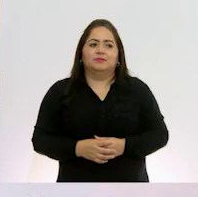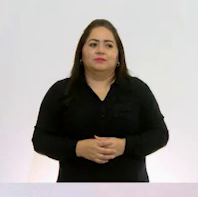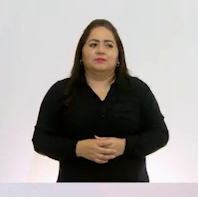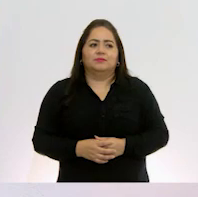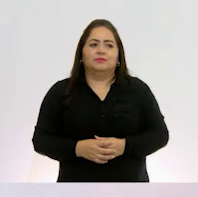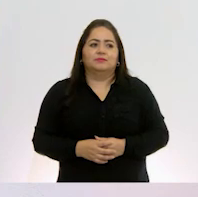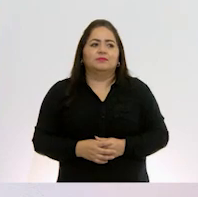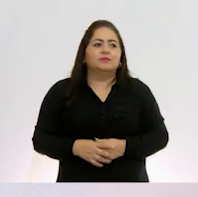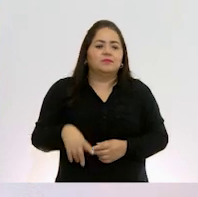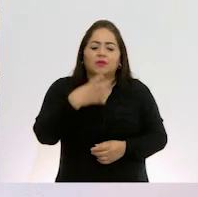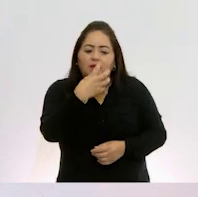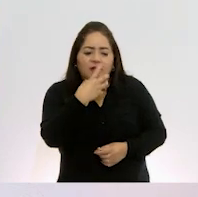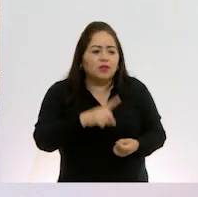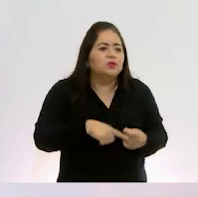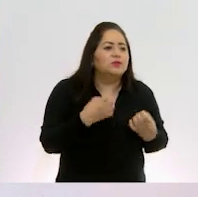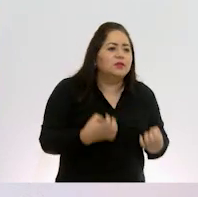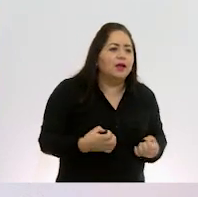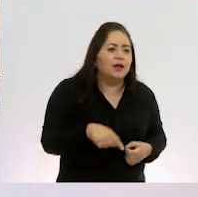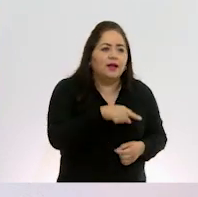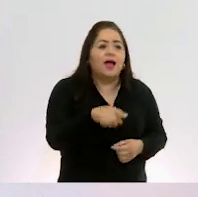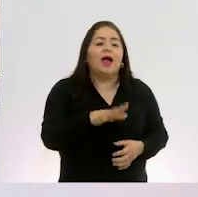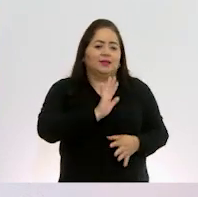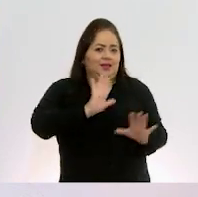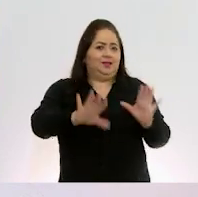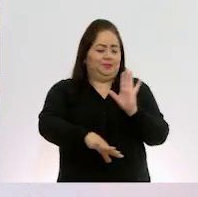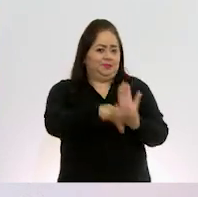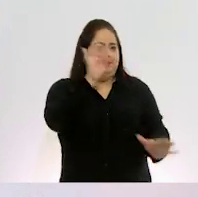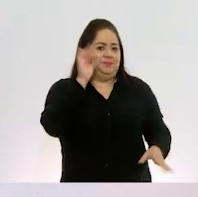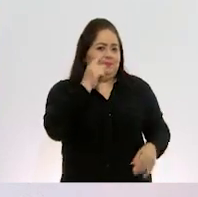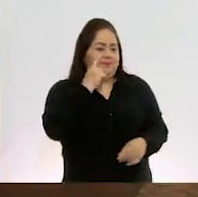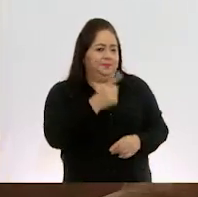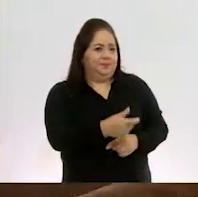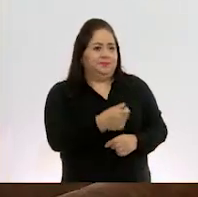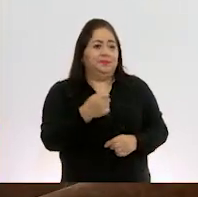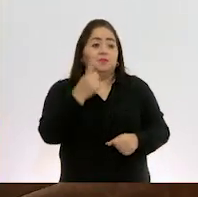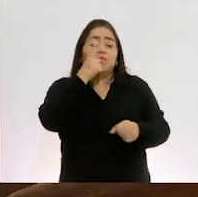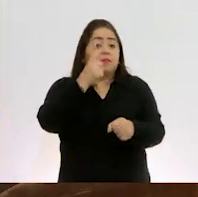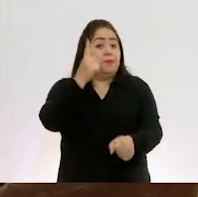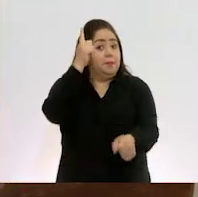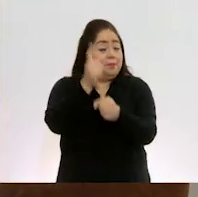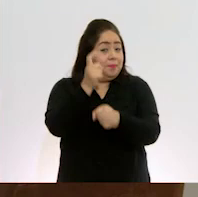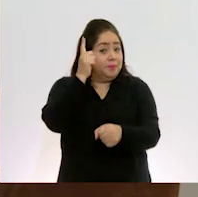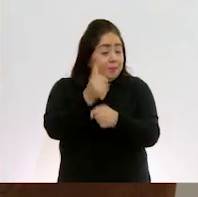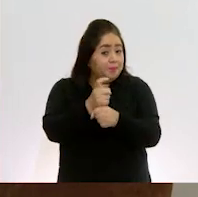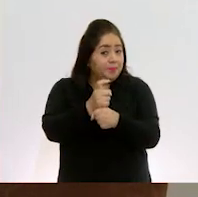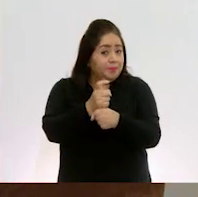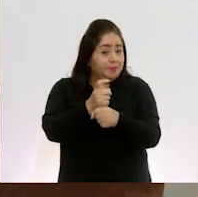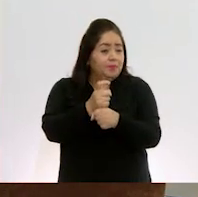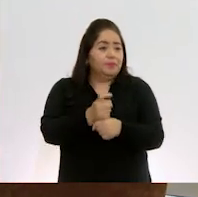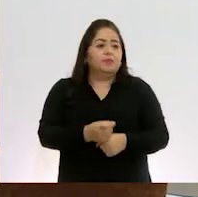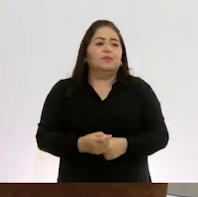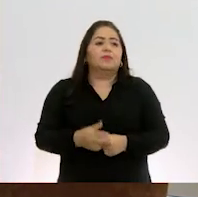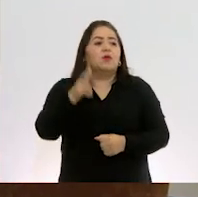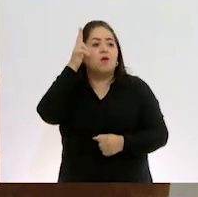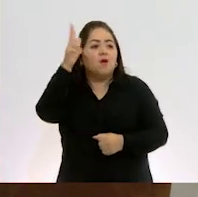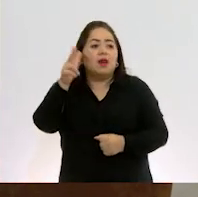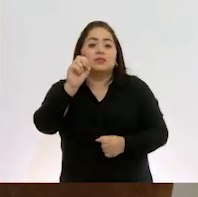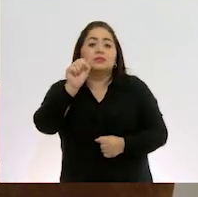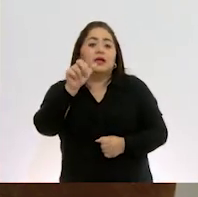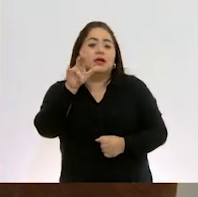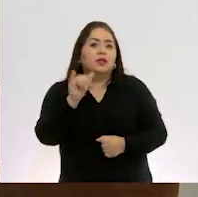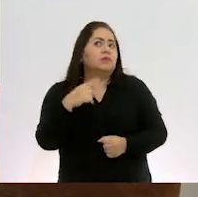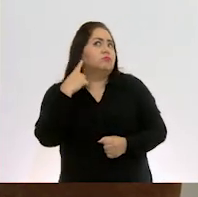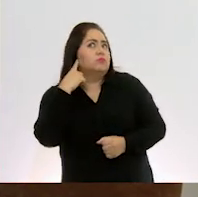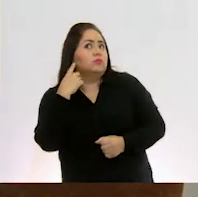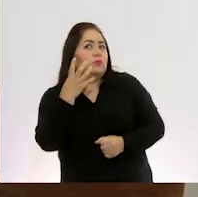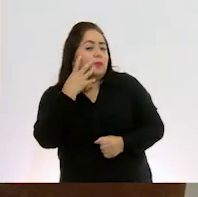¡Sari! ¡Estás por aquí! Muy bien. Primero... Hola, Sari. ¿Me